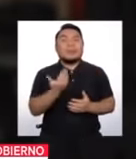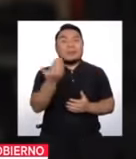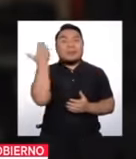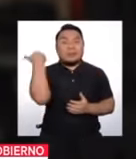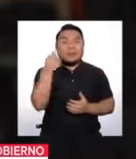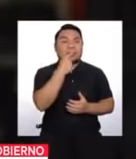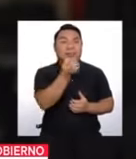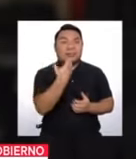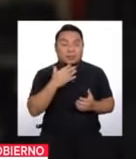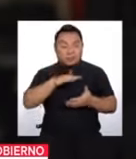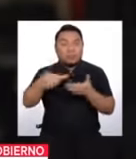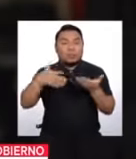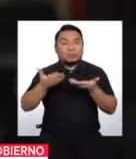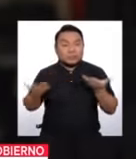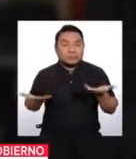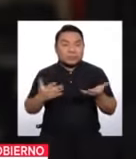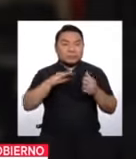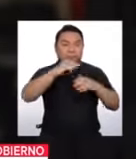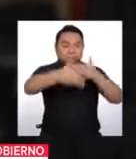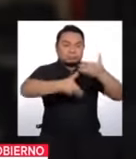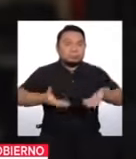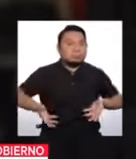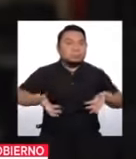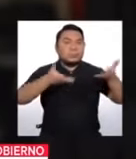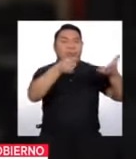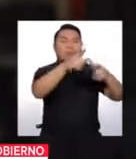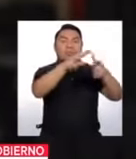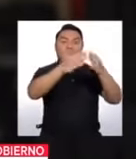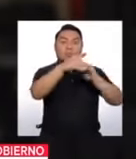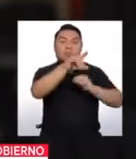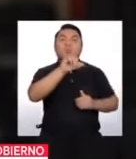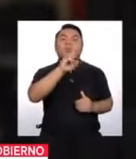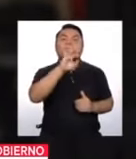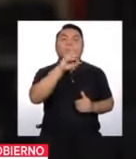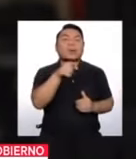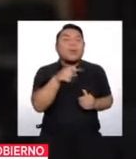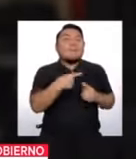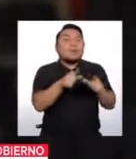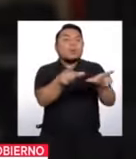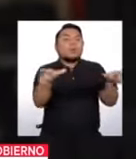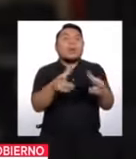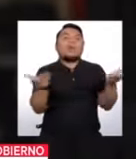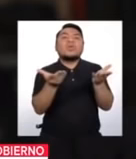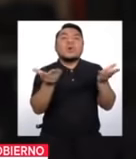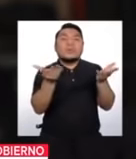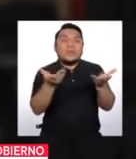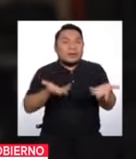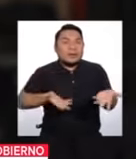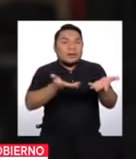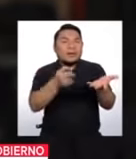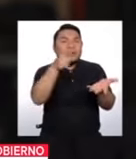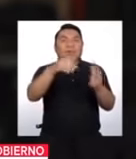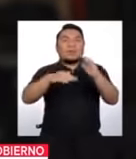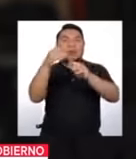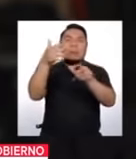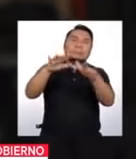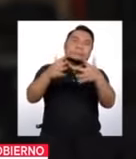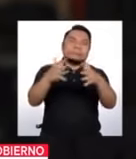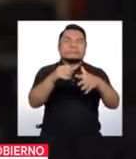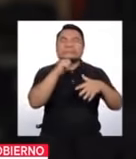optaron por recibirla para que la población de Yurimaguas tuviera un lugar donde recibir la atención mejor que la que tenían